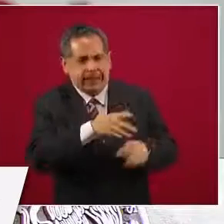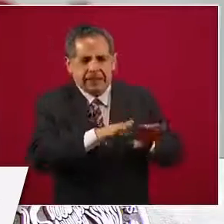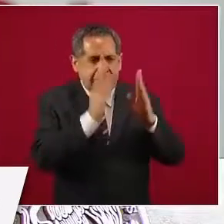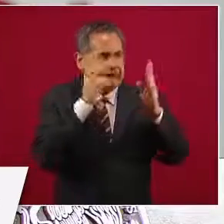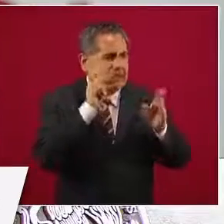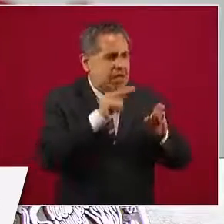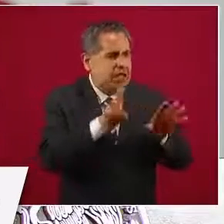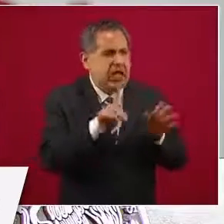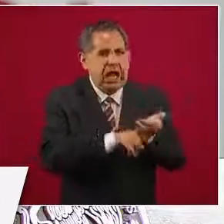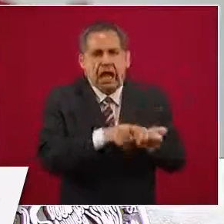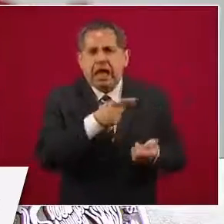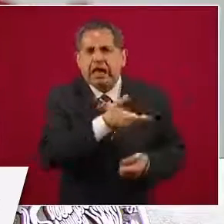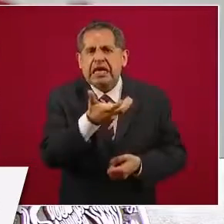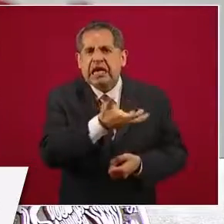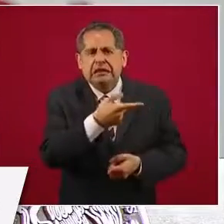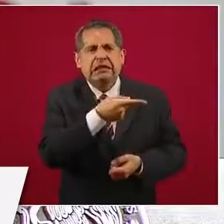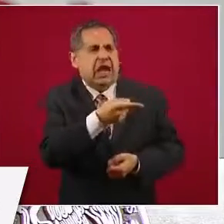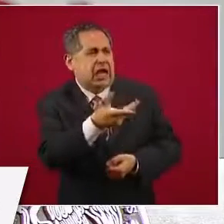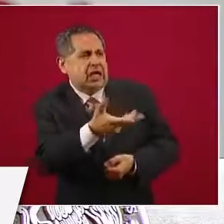operaban